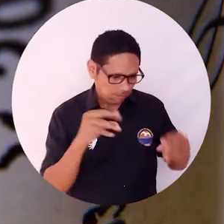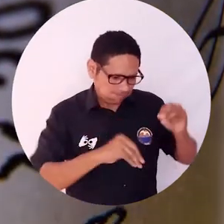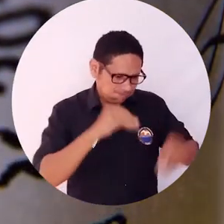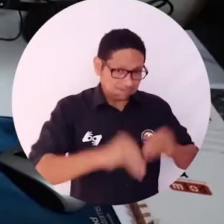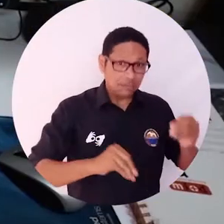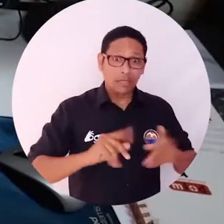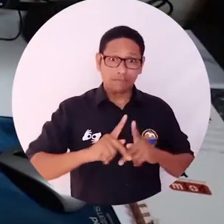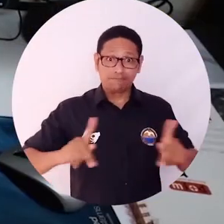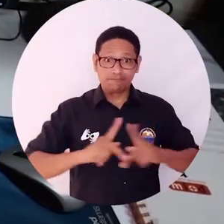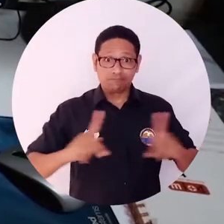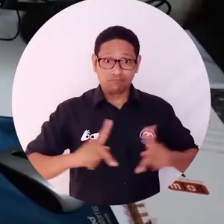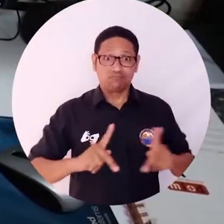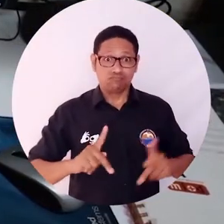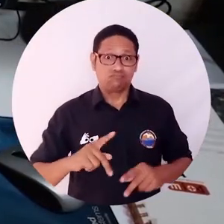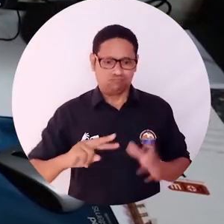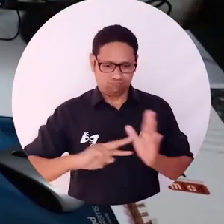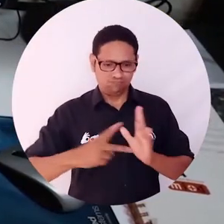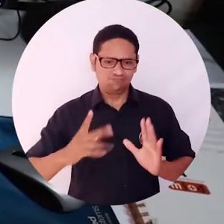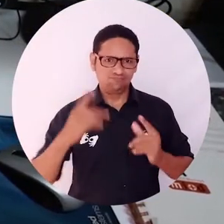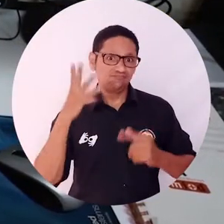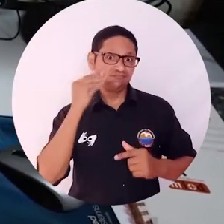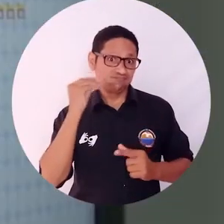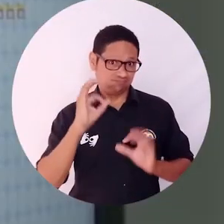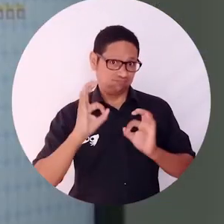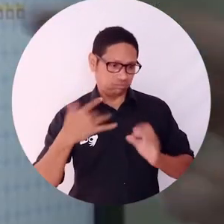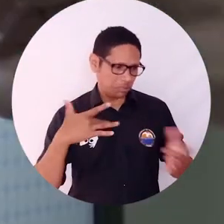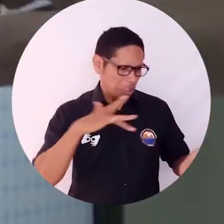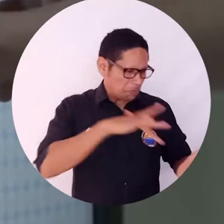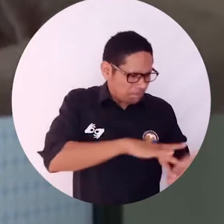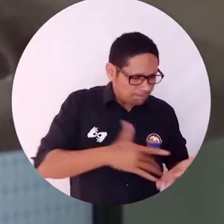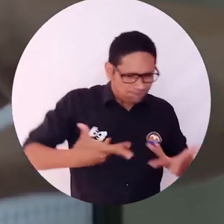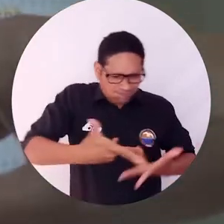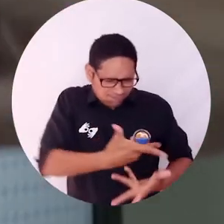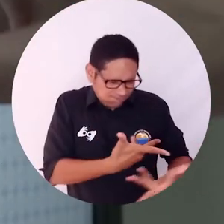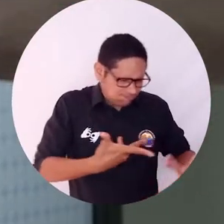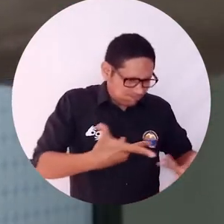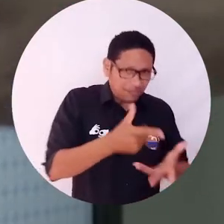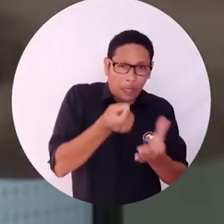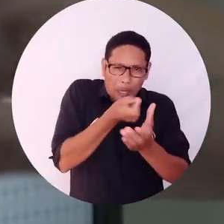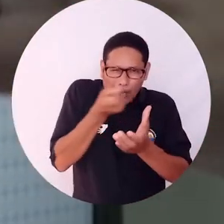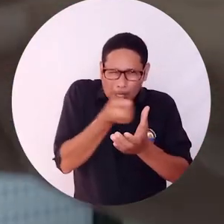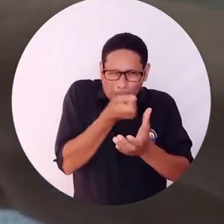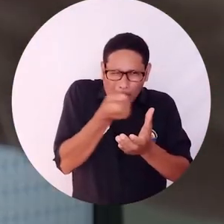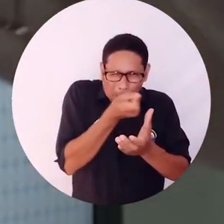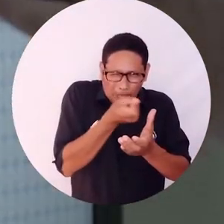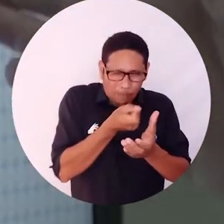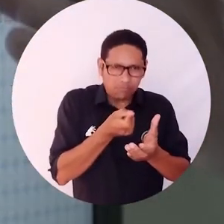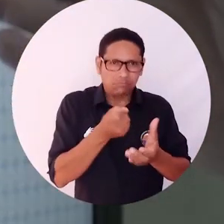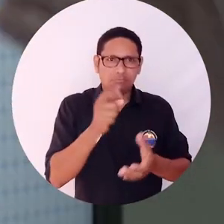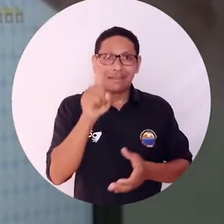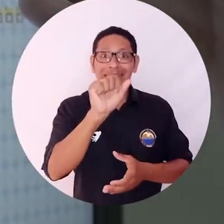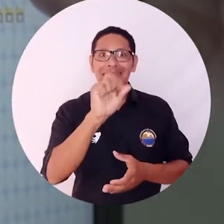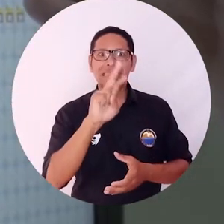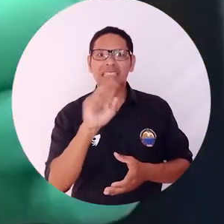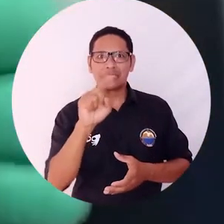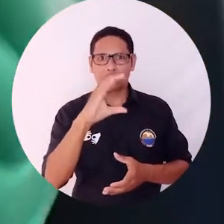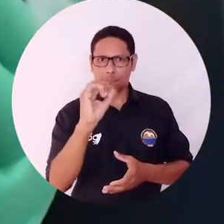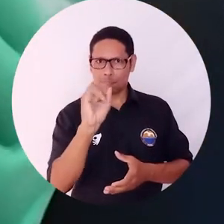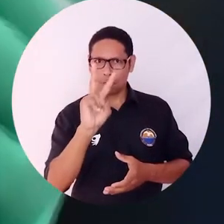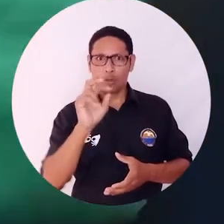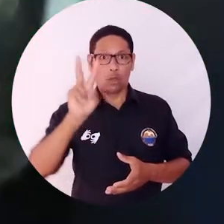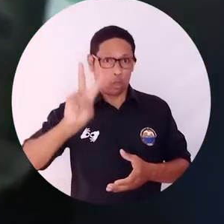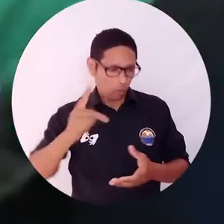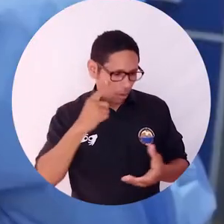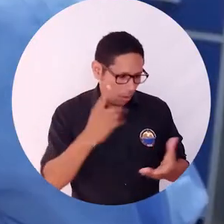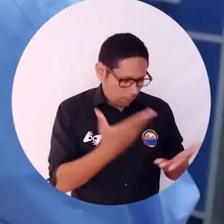técnico capacitado para realizar los ensayos, el ensamblaje y análisis de genomas del SARS-CoV-2 y con la capacidad tecnológica para